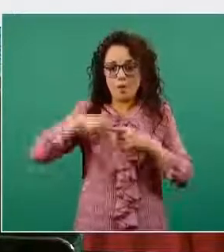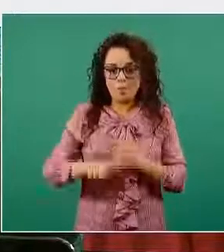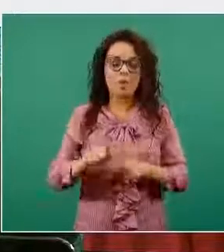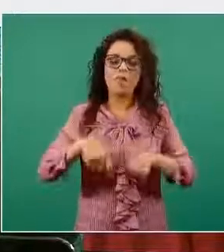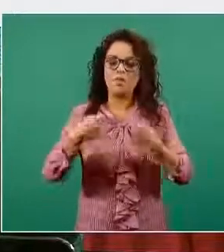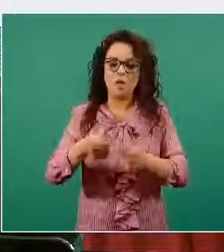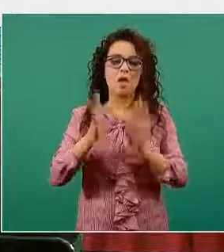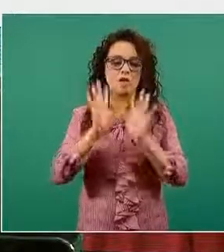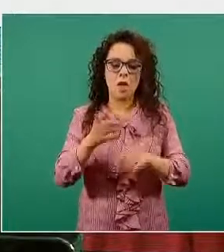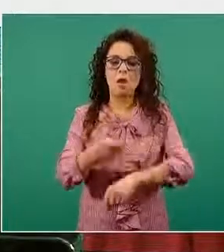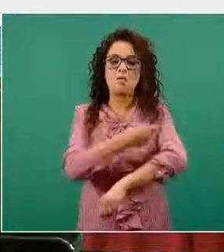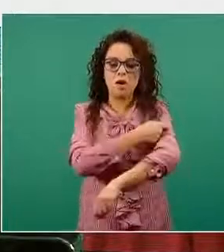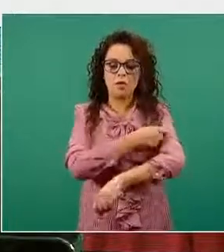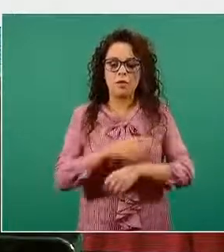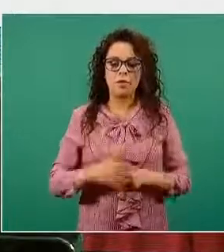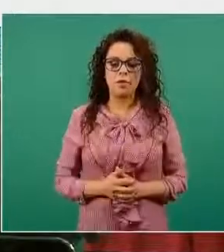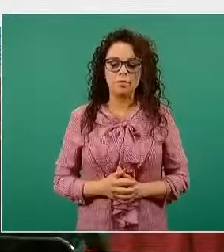siguiente.